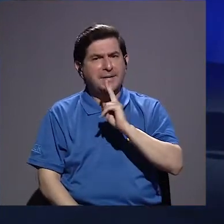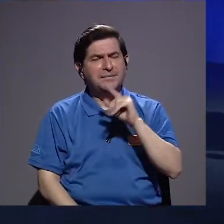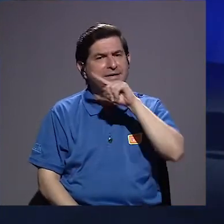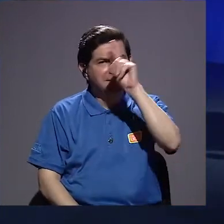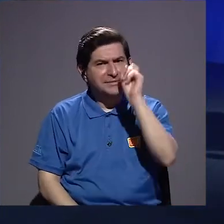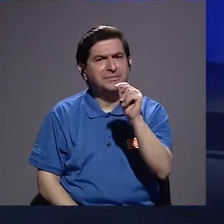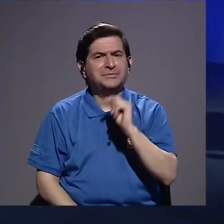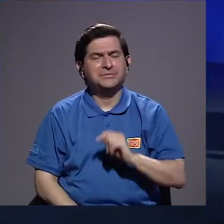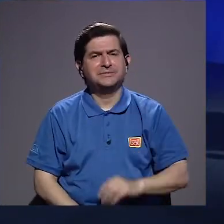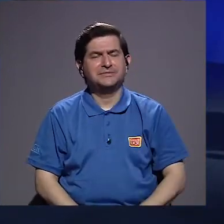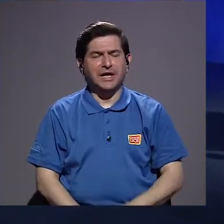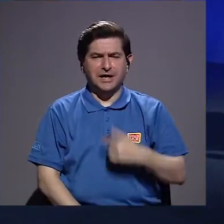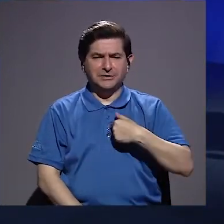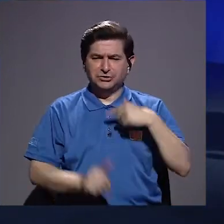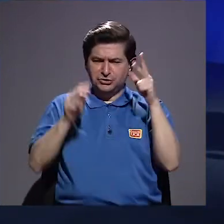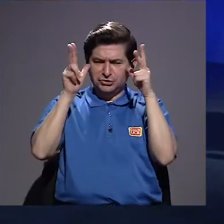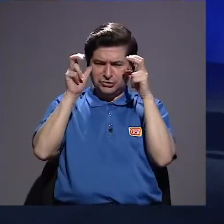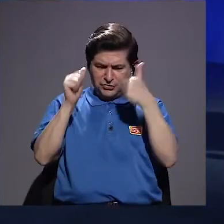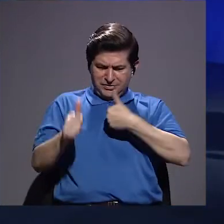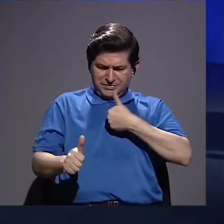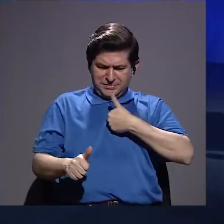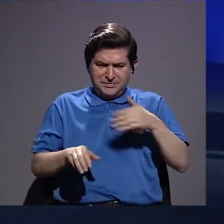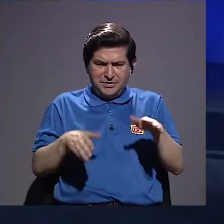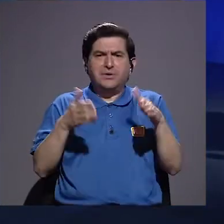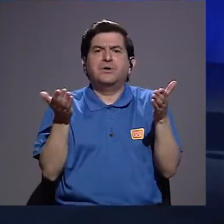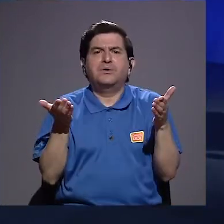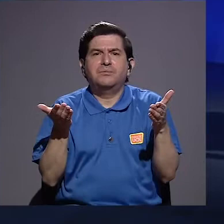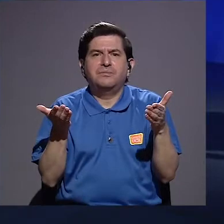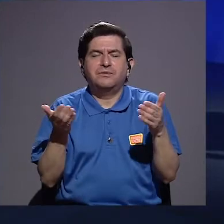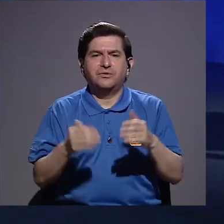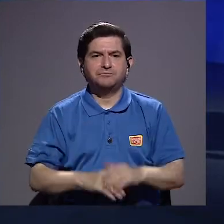me percibo como una